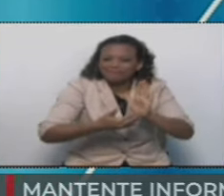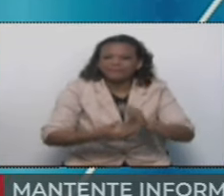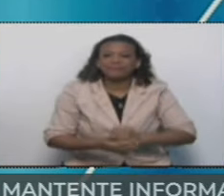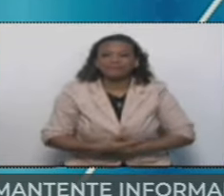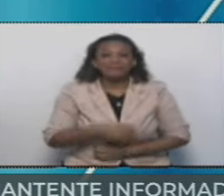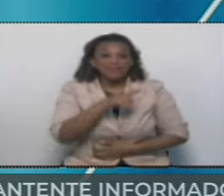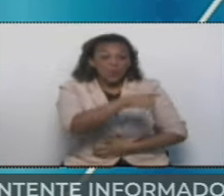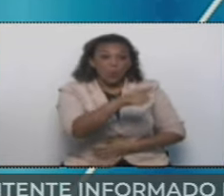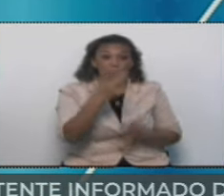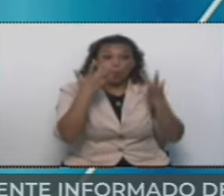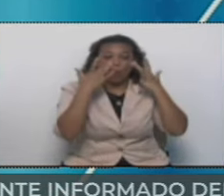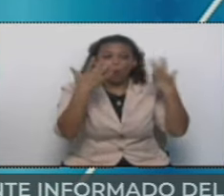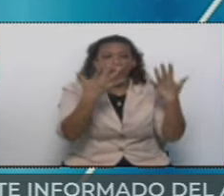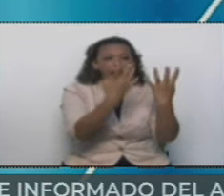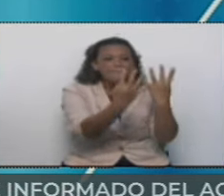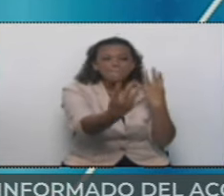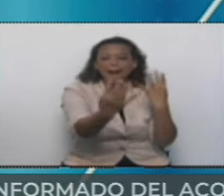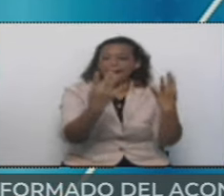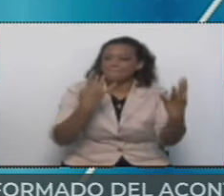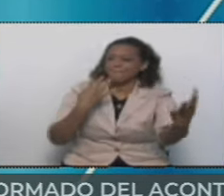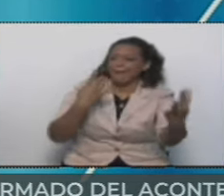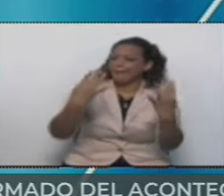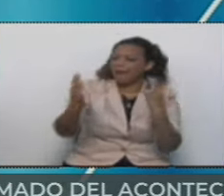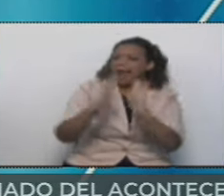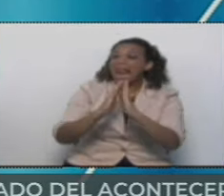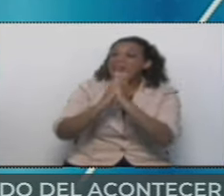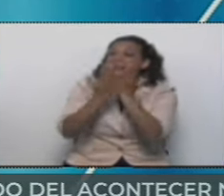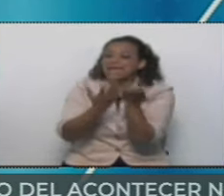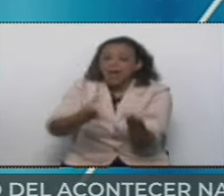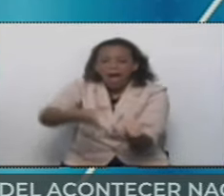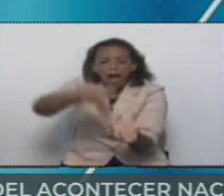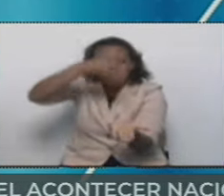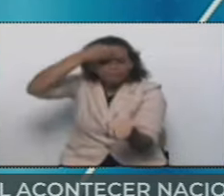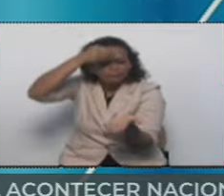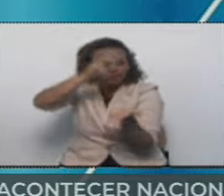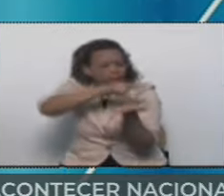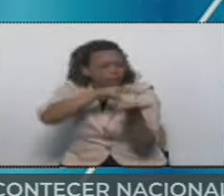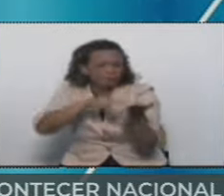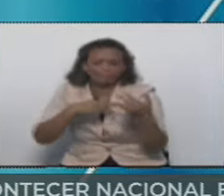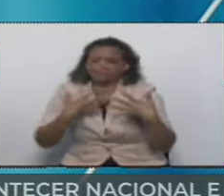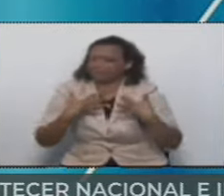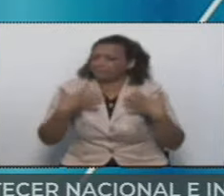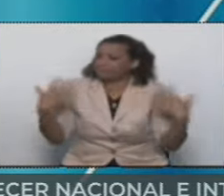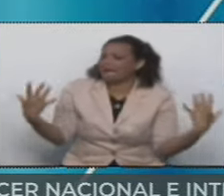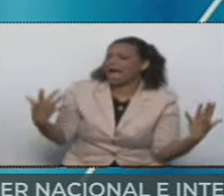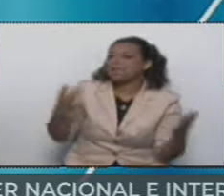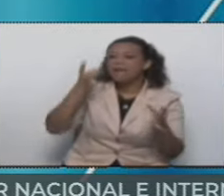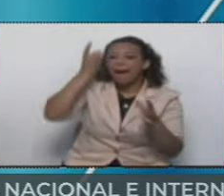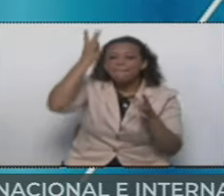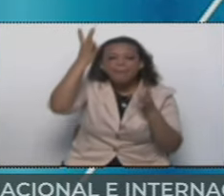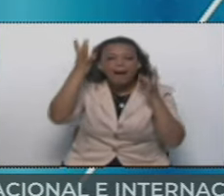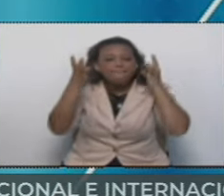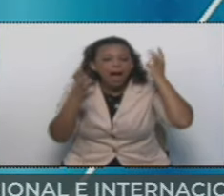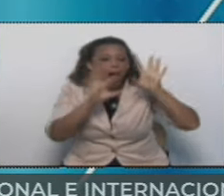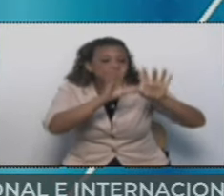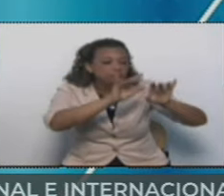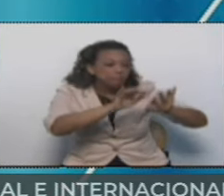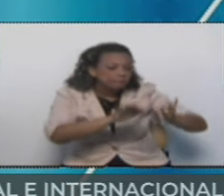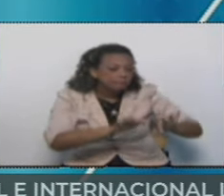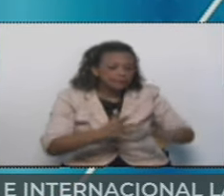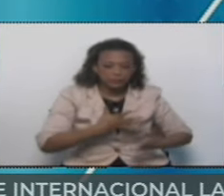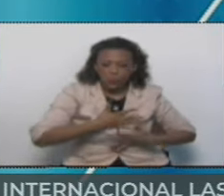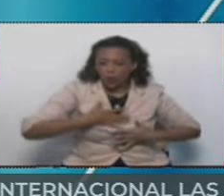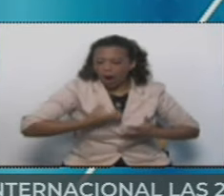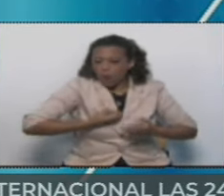Ha sido una fiesta de las letras, de la creación, de la